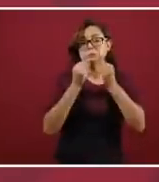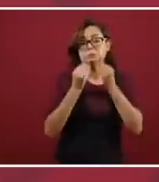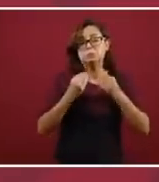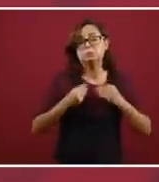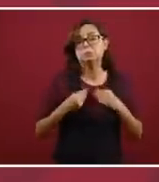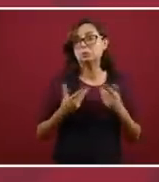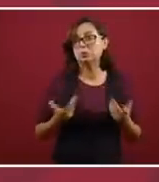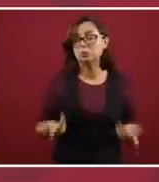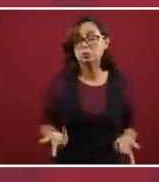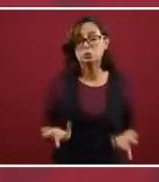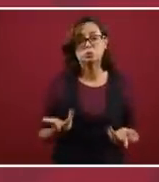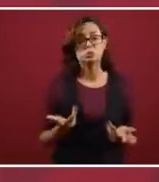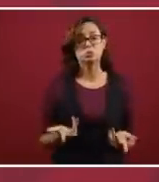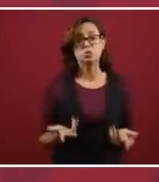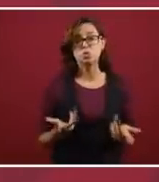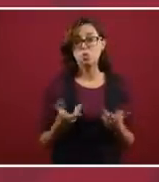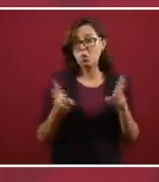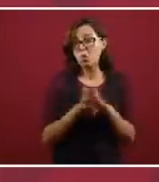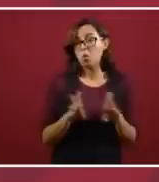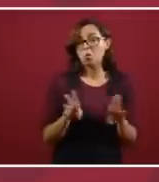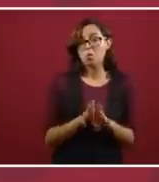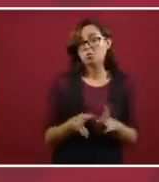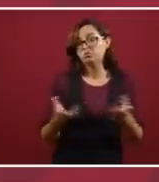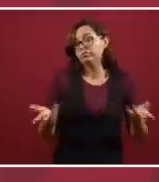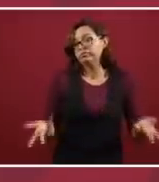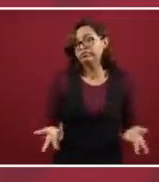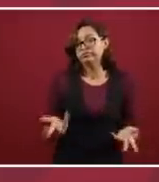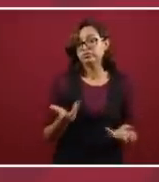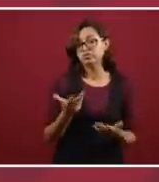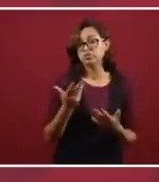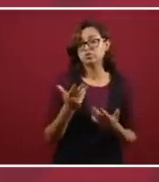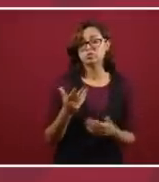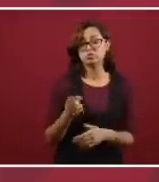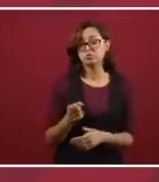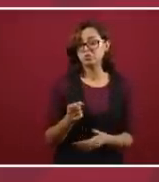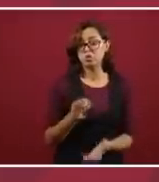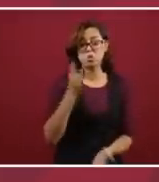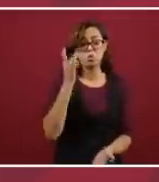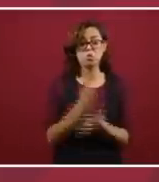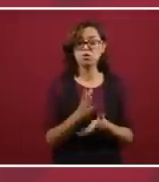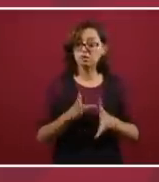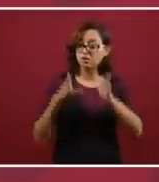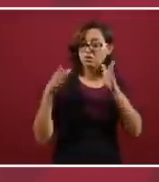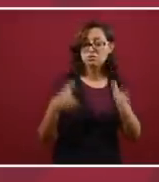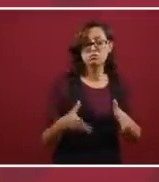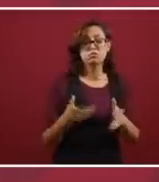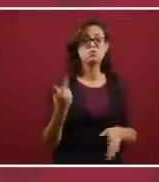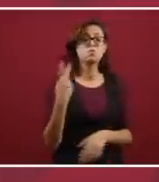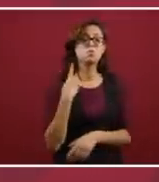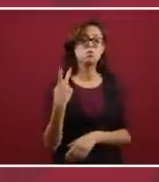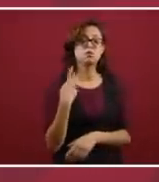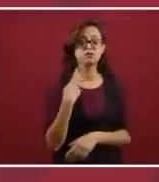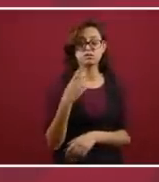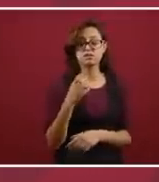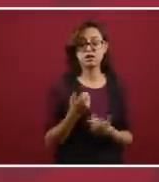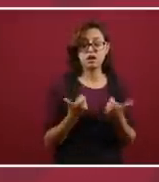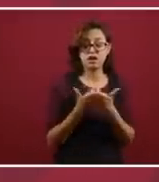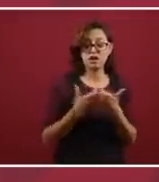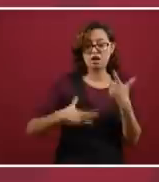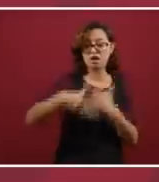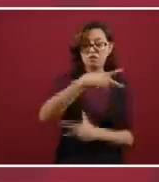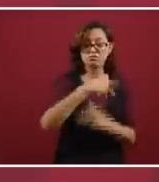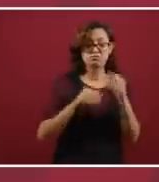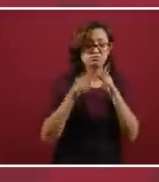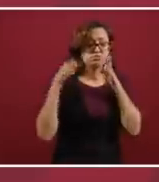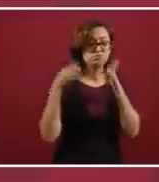que solo era la política económica que se estaba aplicando, la